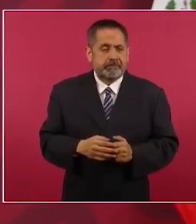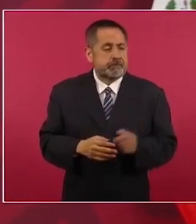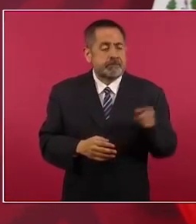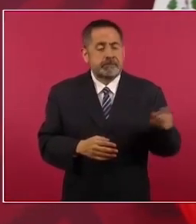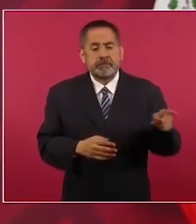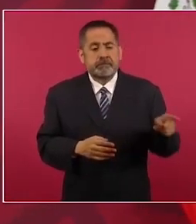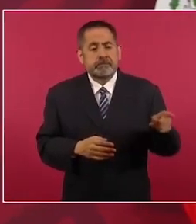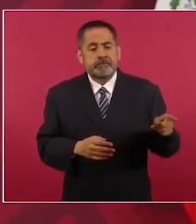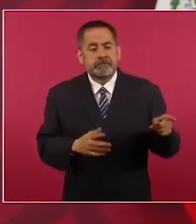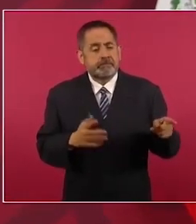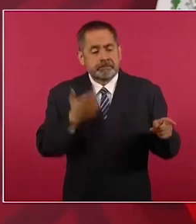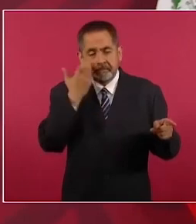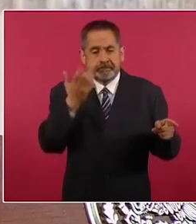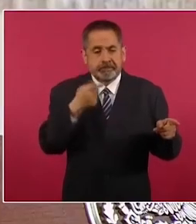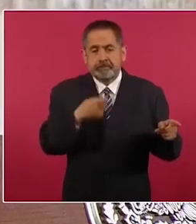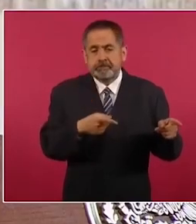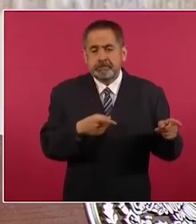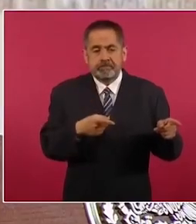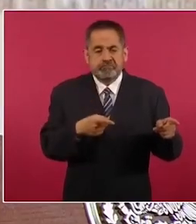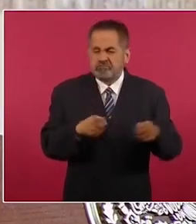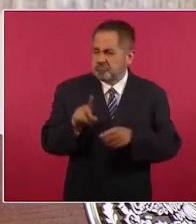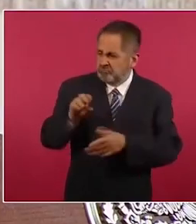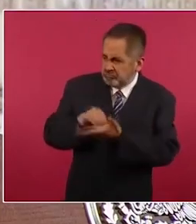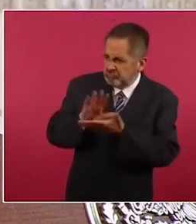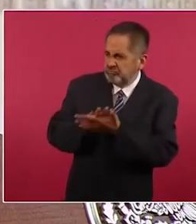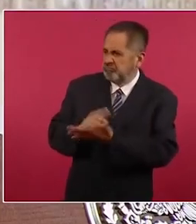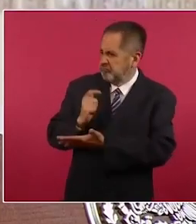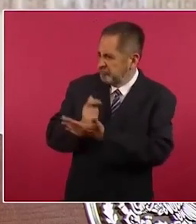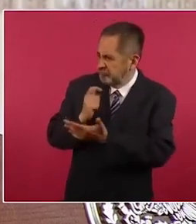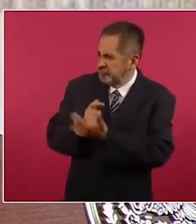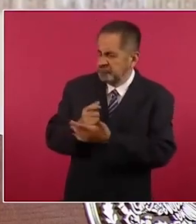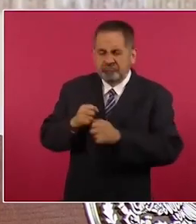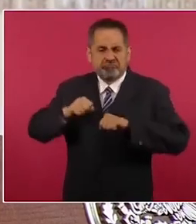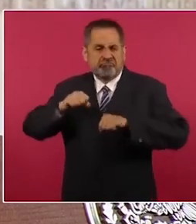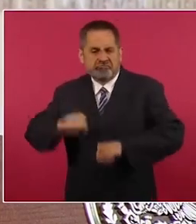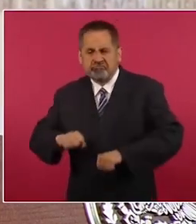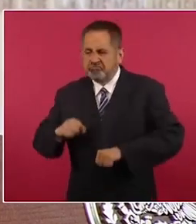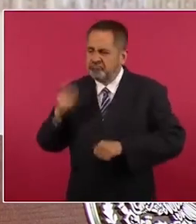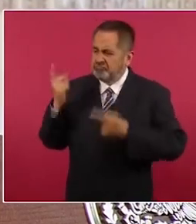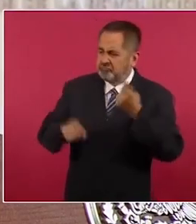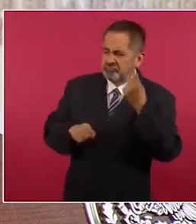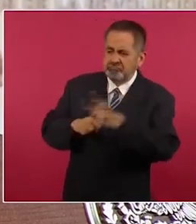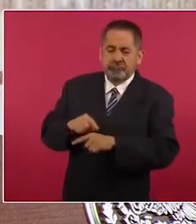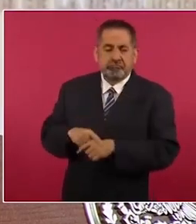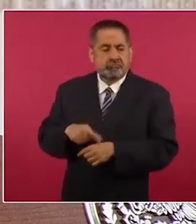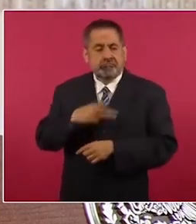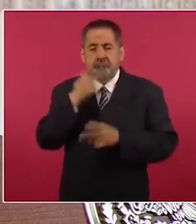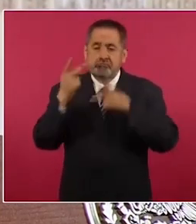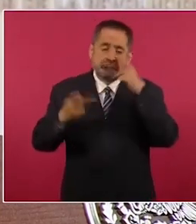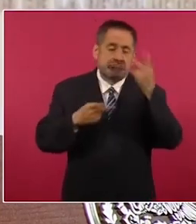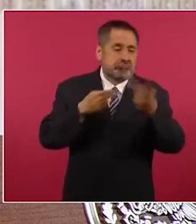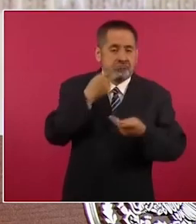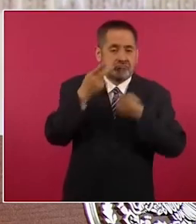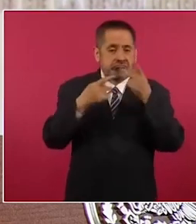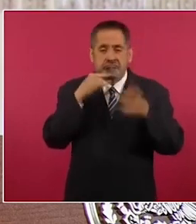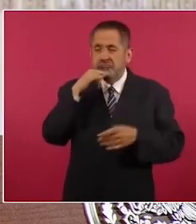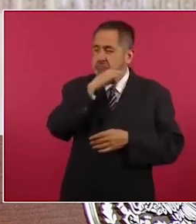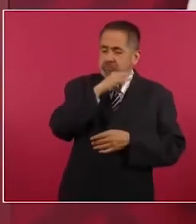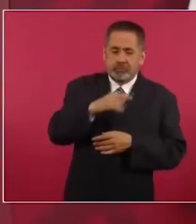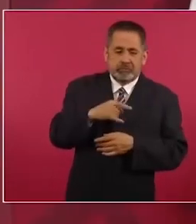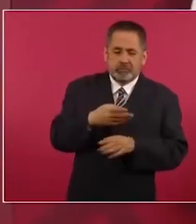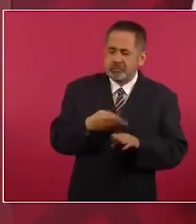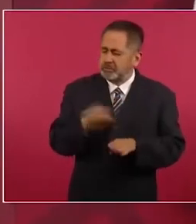quieran con las amenazas, con el autoritarismo, con el doble discurso, porque es